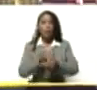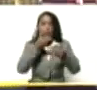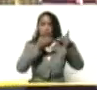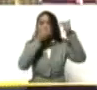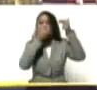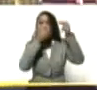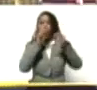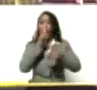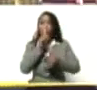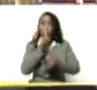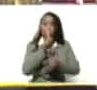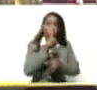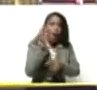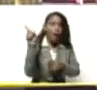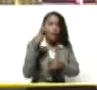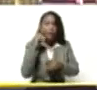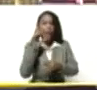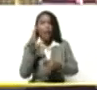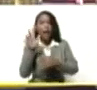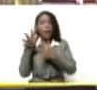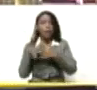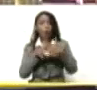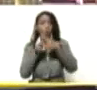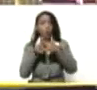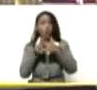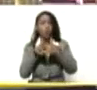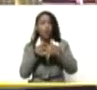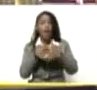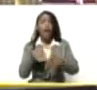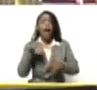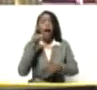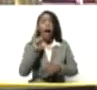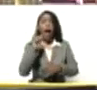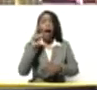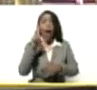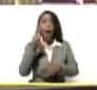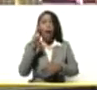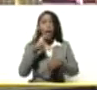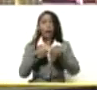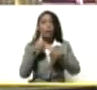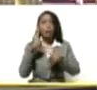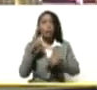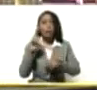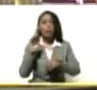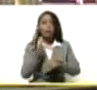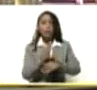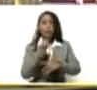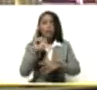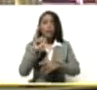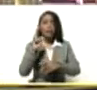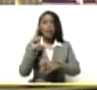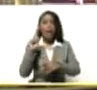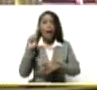llevaron secuestrado a Estados Unidos, a Aletzat Moram.